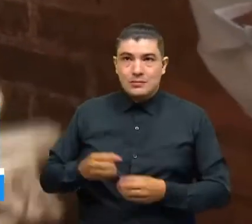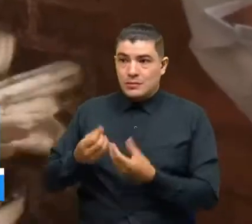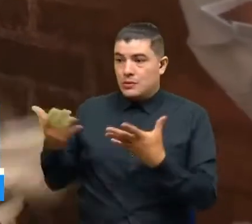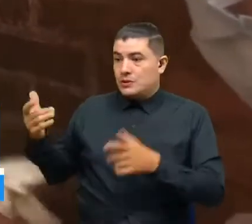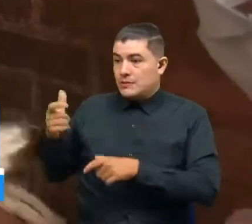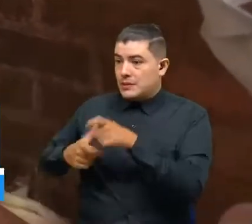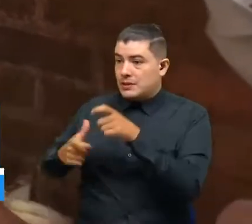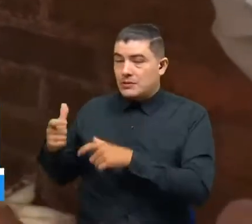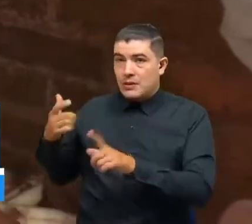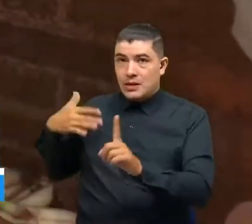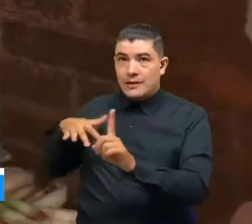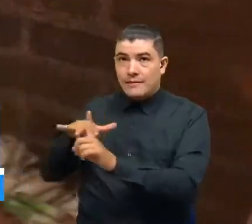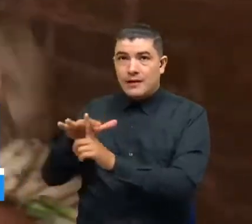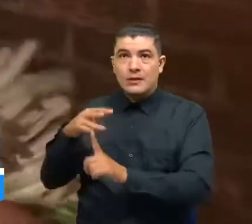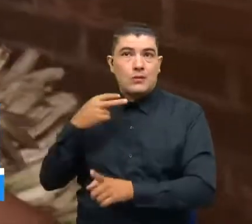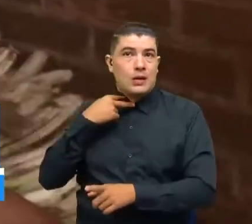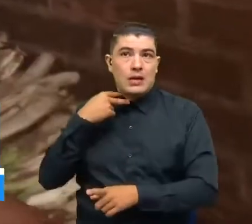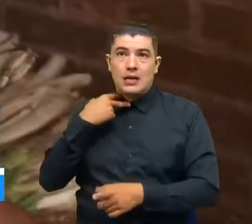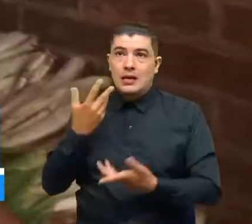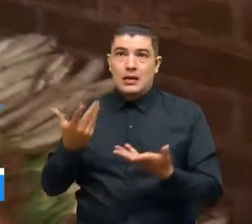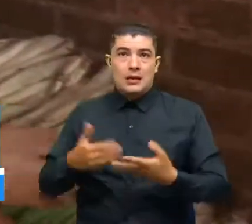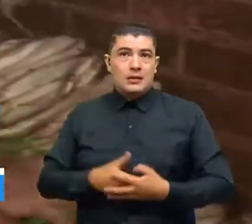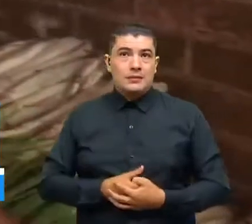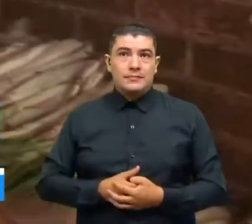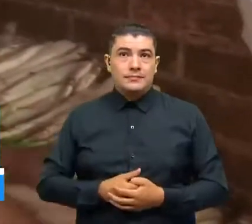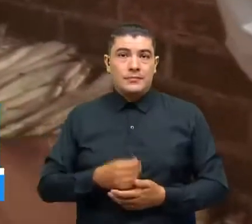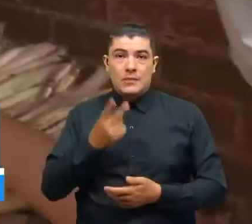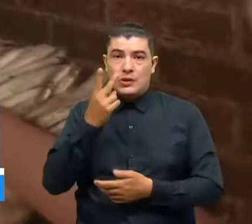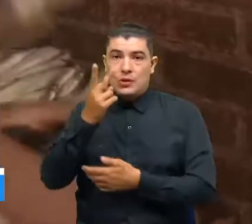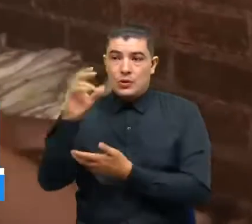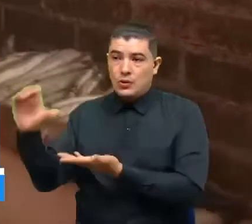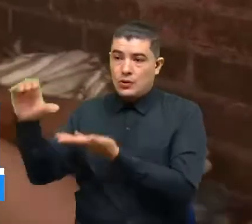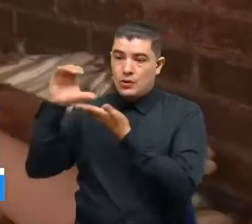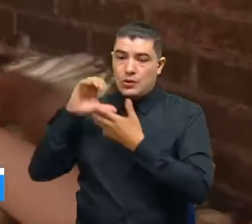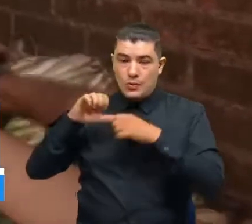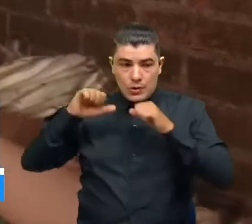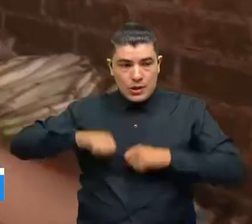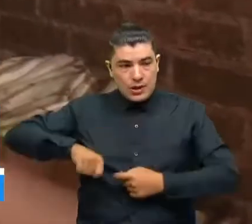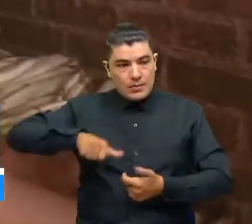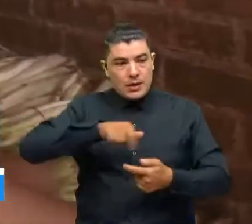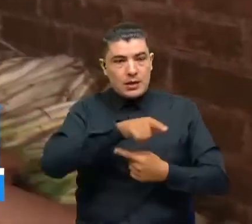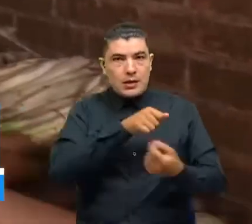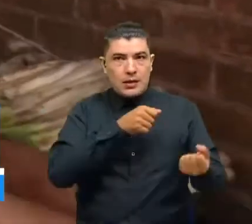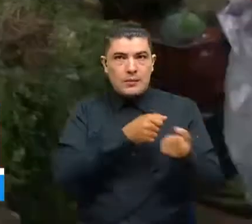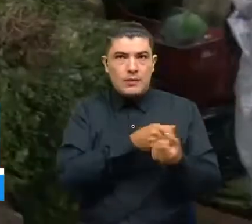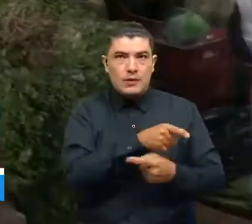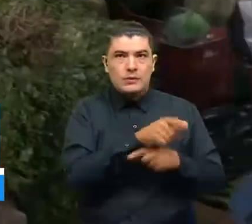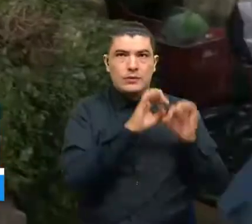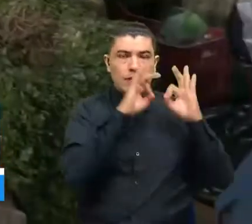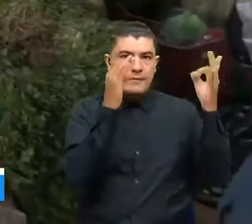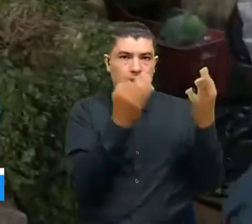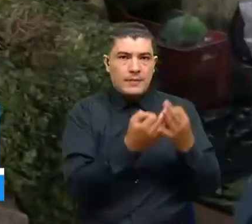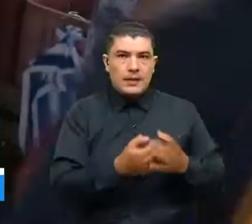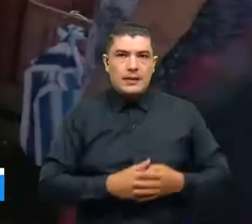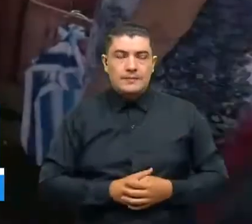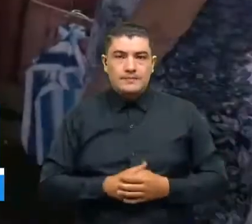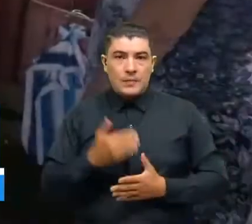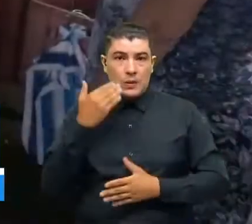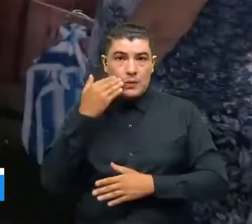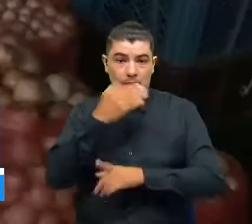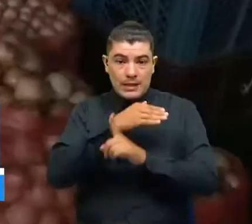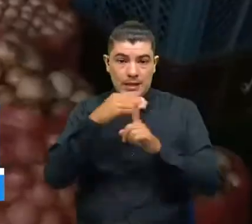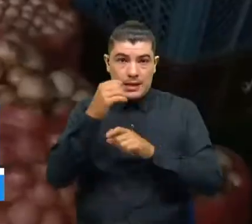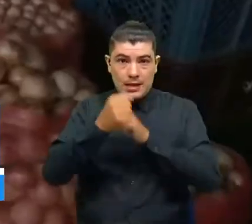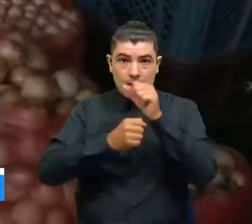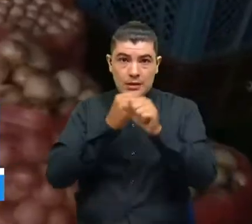no alcanza prácticamente y que tiene dos o dos sueldos para poder mantener a la familia acá y en el hogar en la mitad del 2022 se